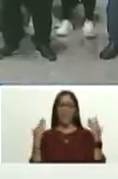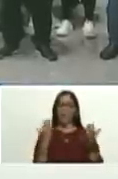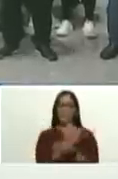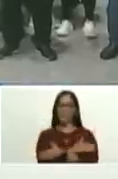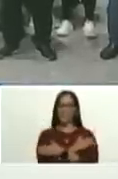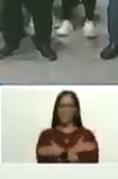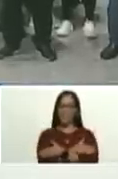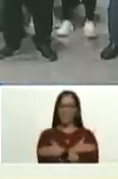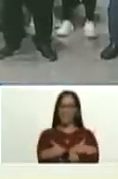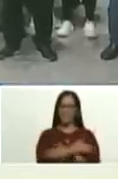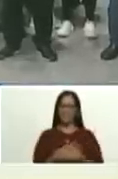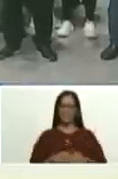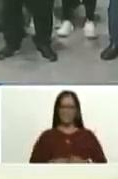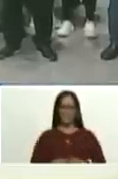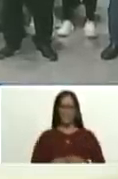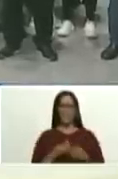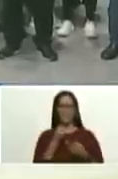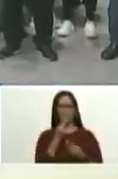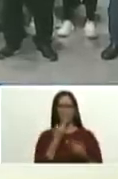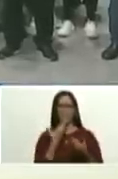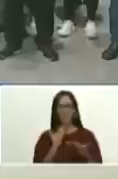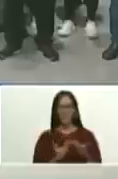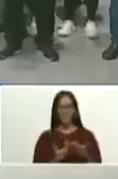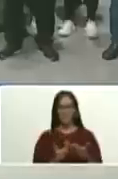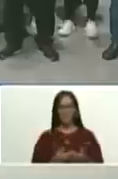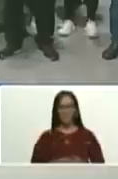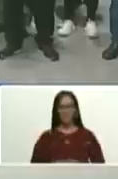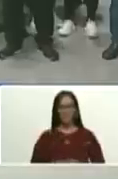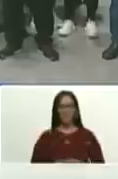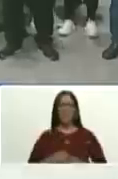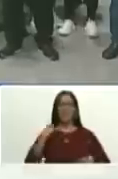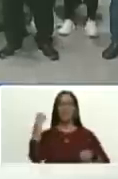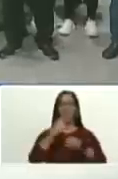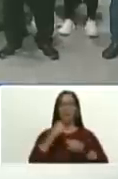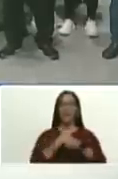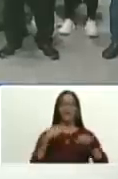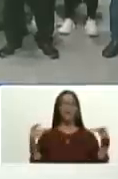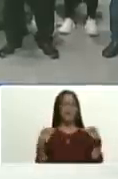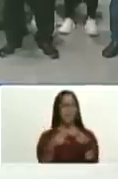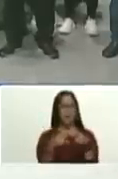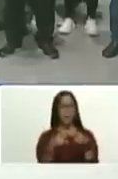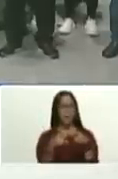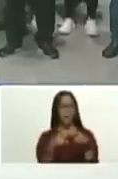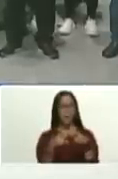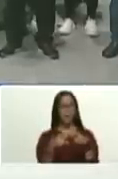Felicidades. Muchas gracias. Trabajo en equipo.